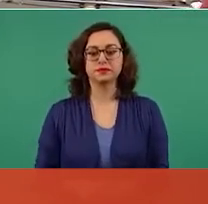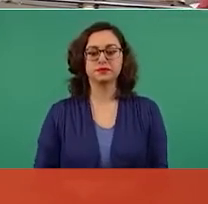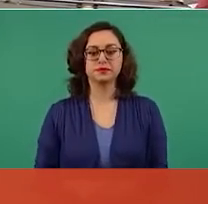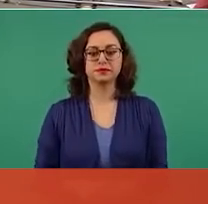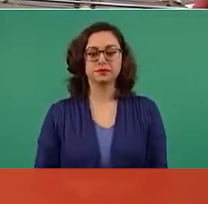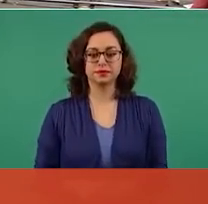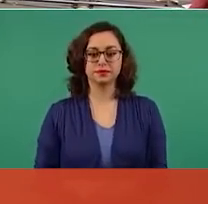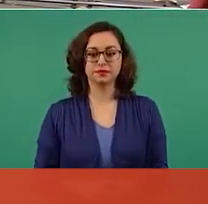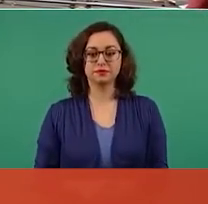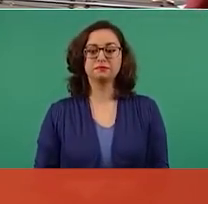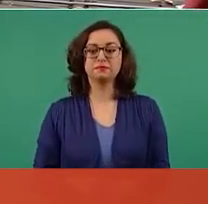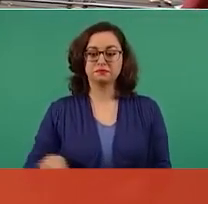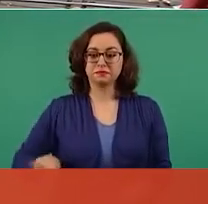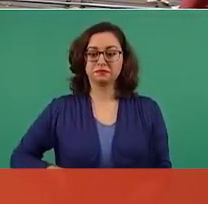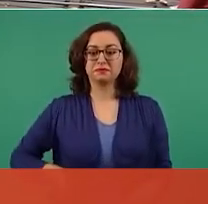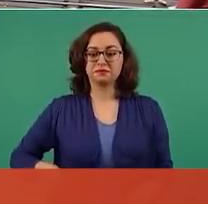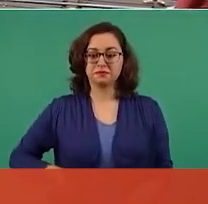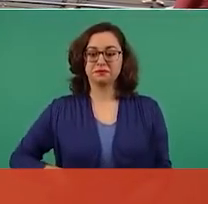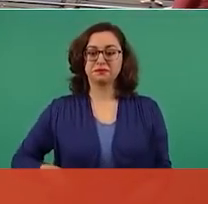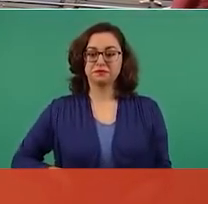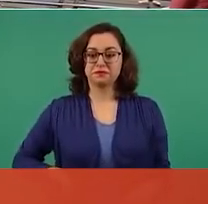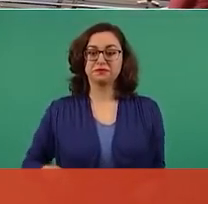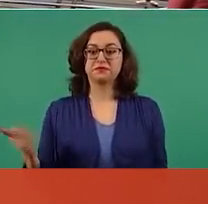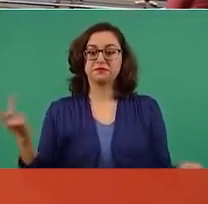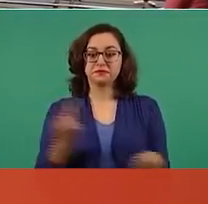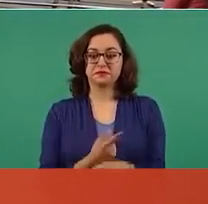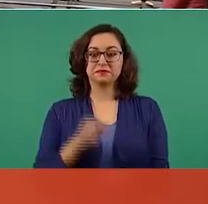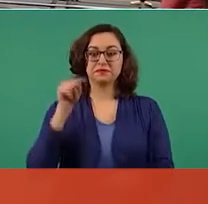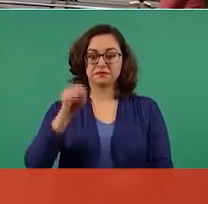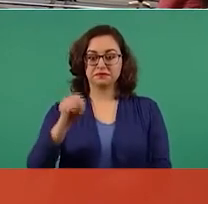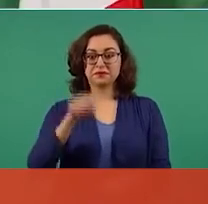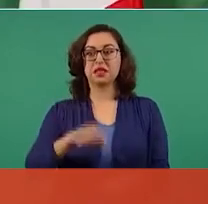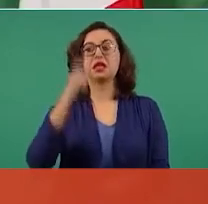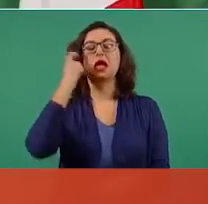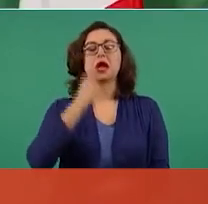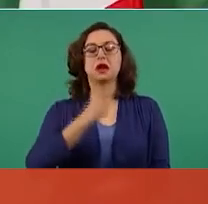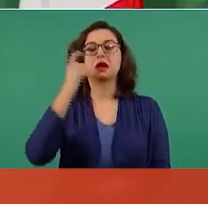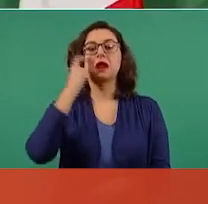También es interesante el fenómeno de Guerrero.